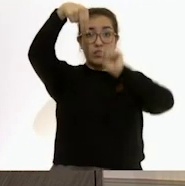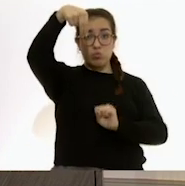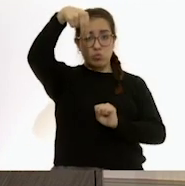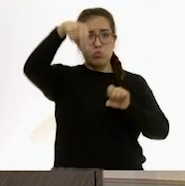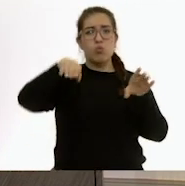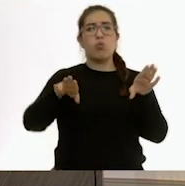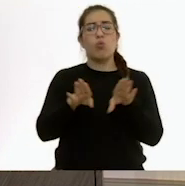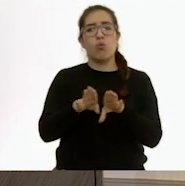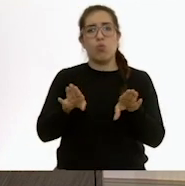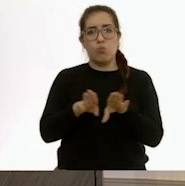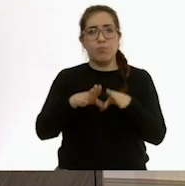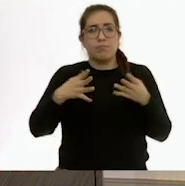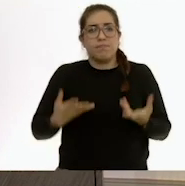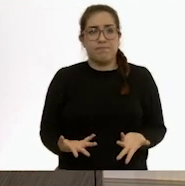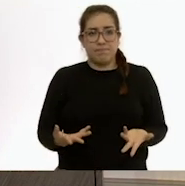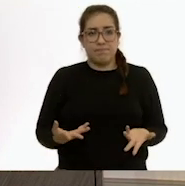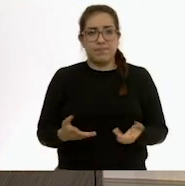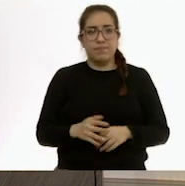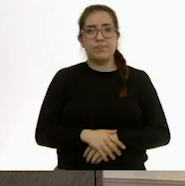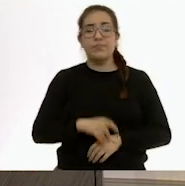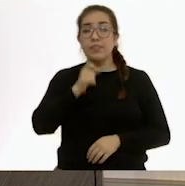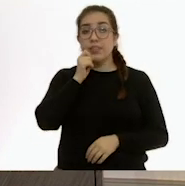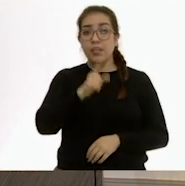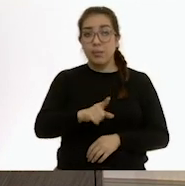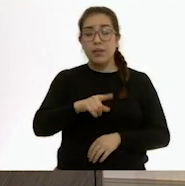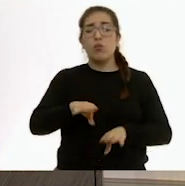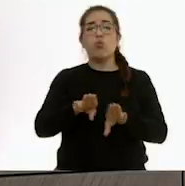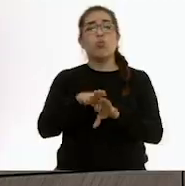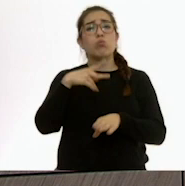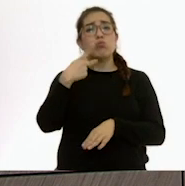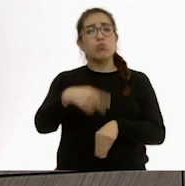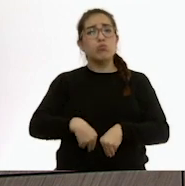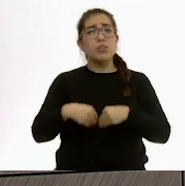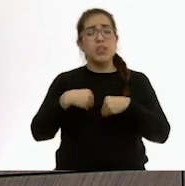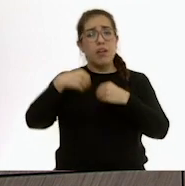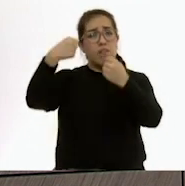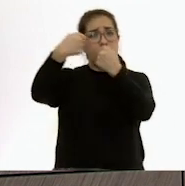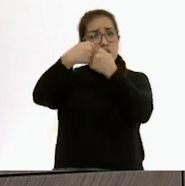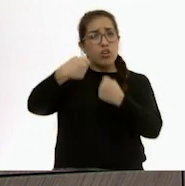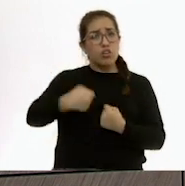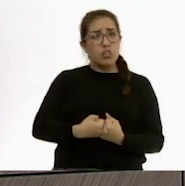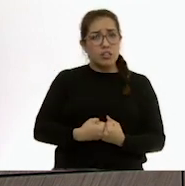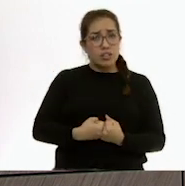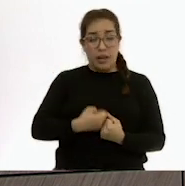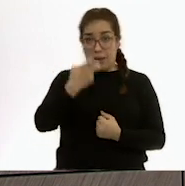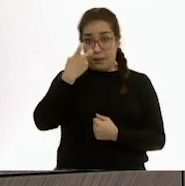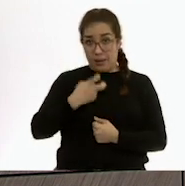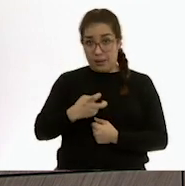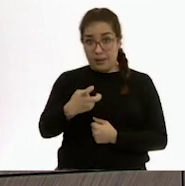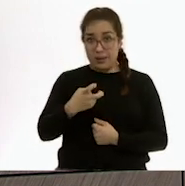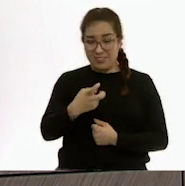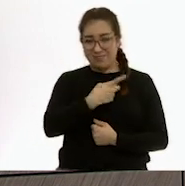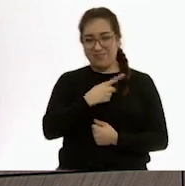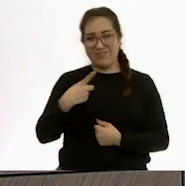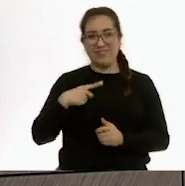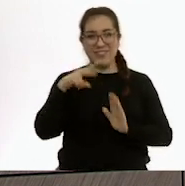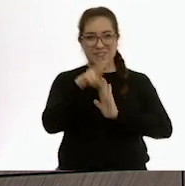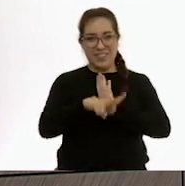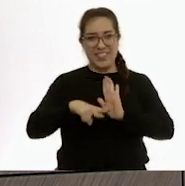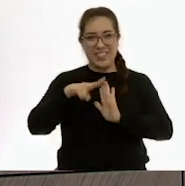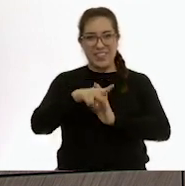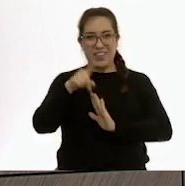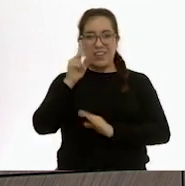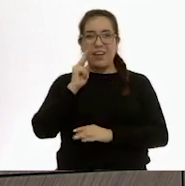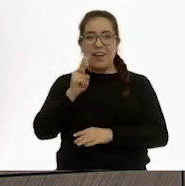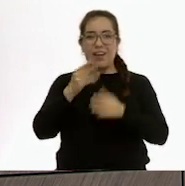naturales y artificiales y de la vida en las zonas fronterizas. Para esto seleccionamos una animación que te introducirá